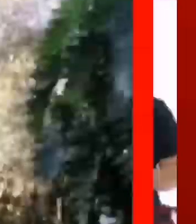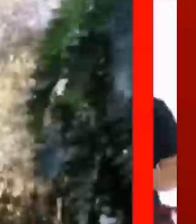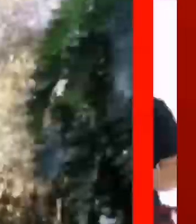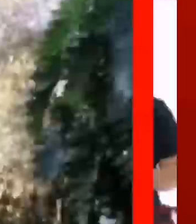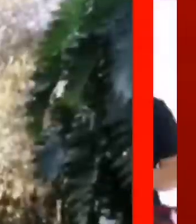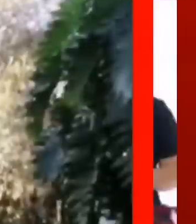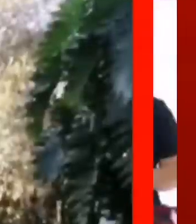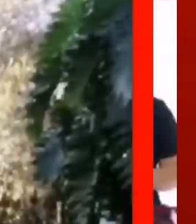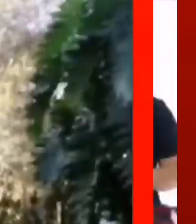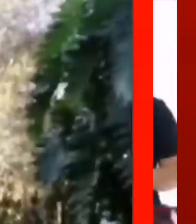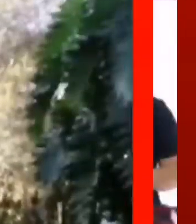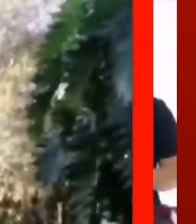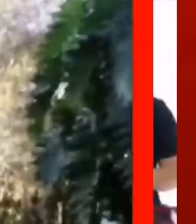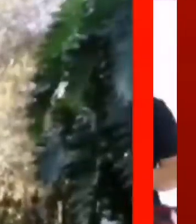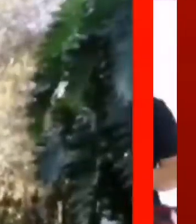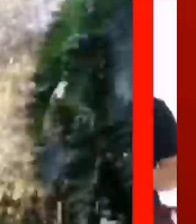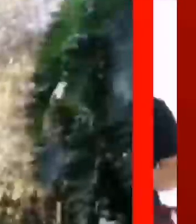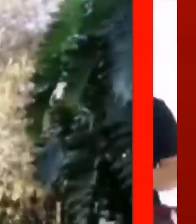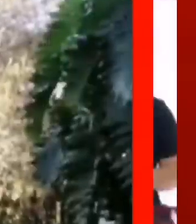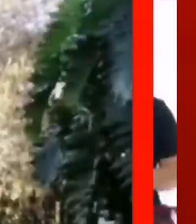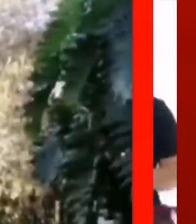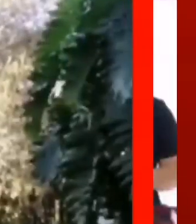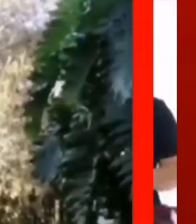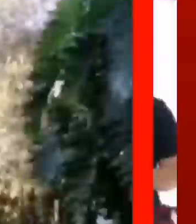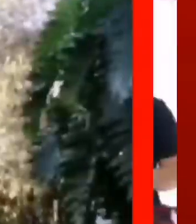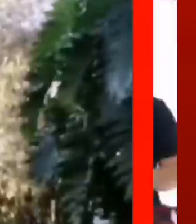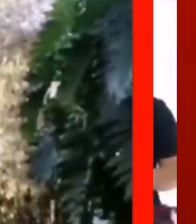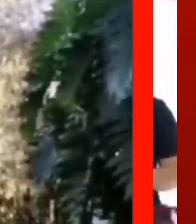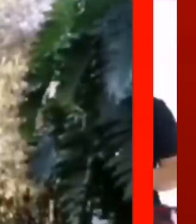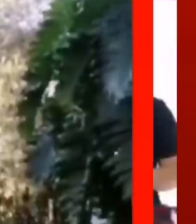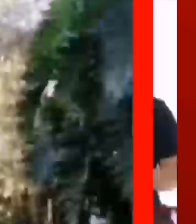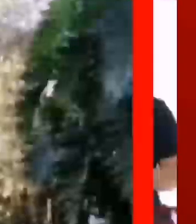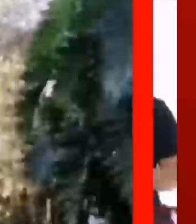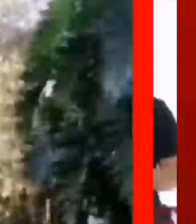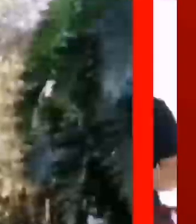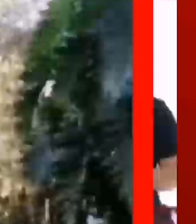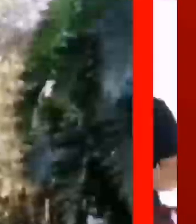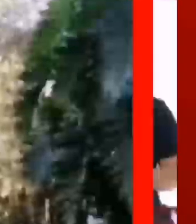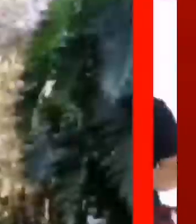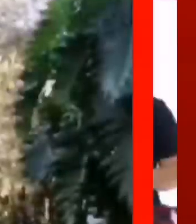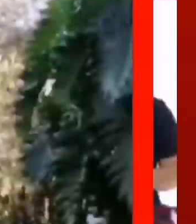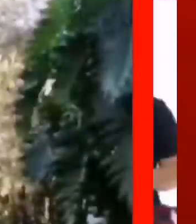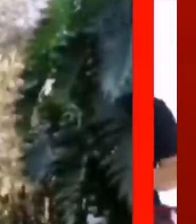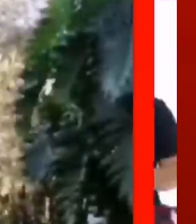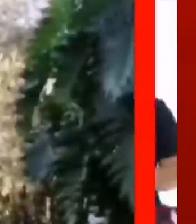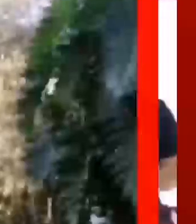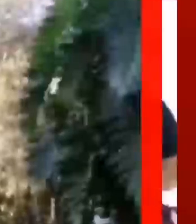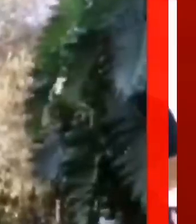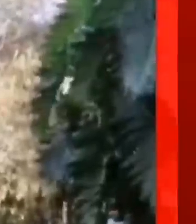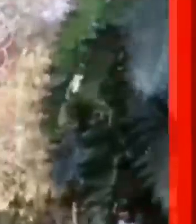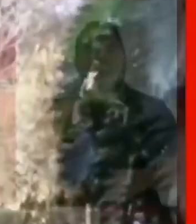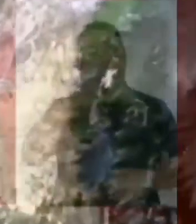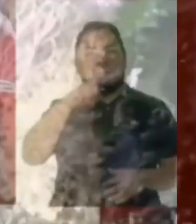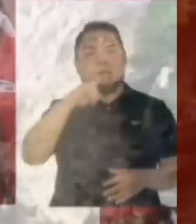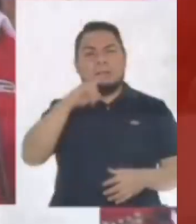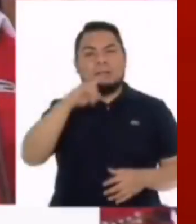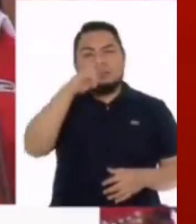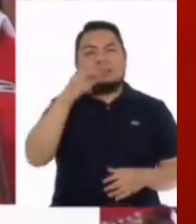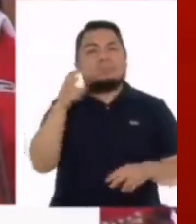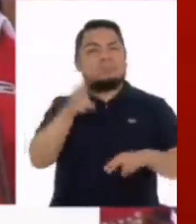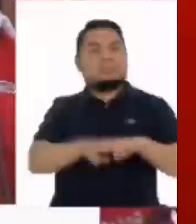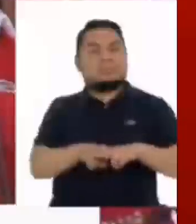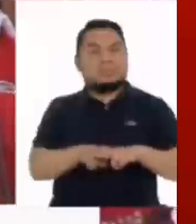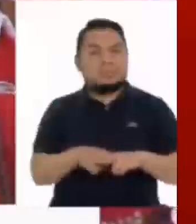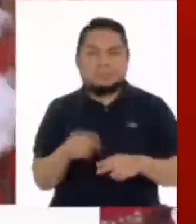millones de pesos, más lo que costó la ampliación del hangar presidencial.